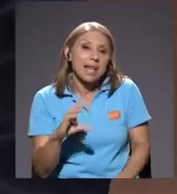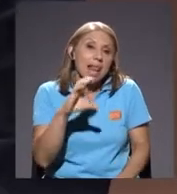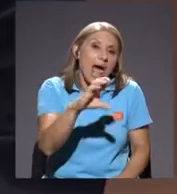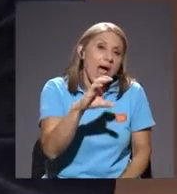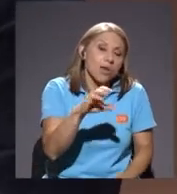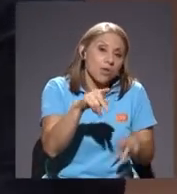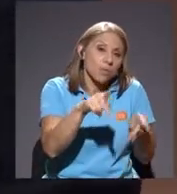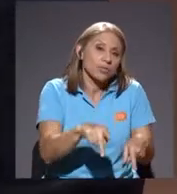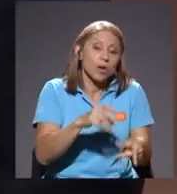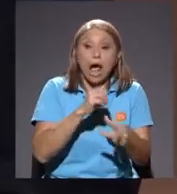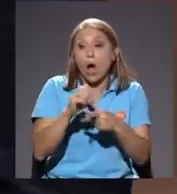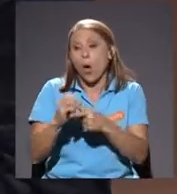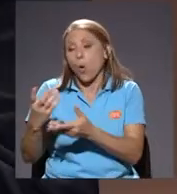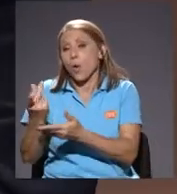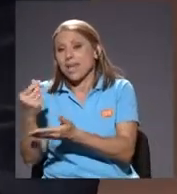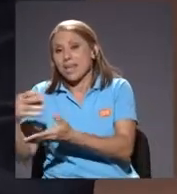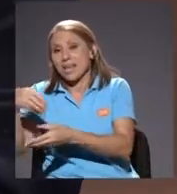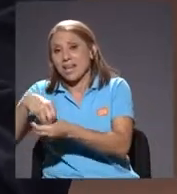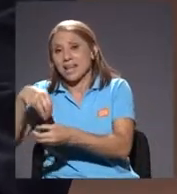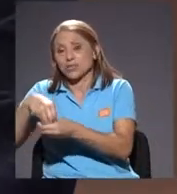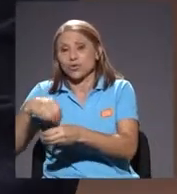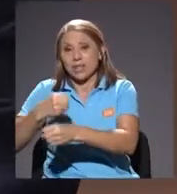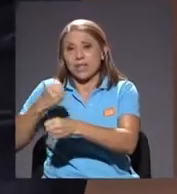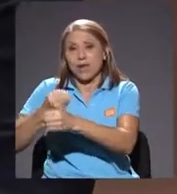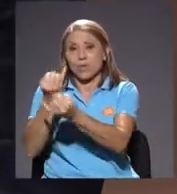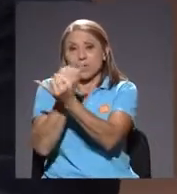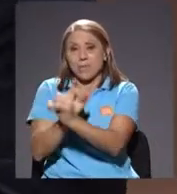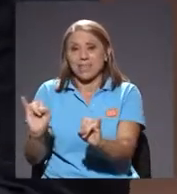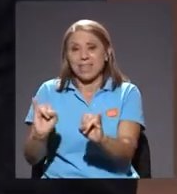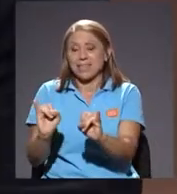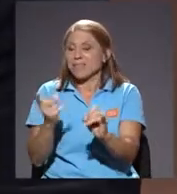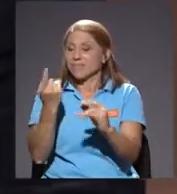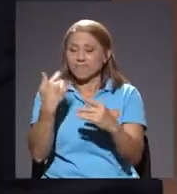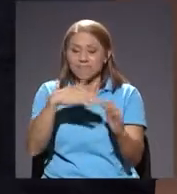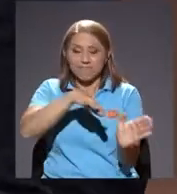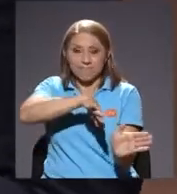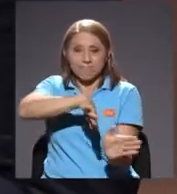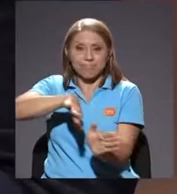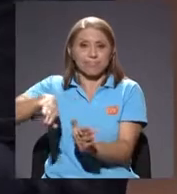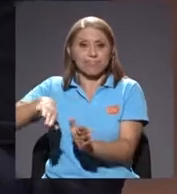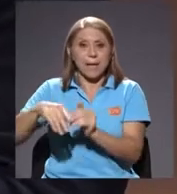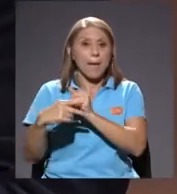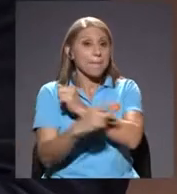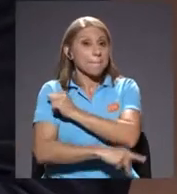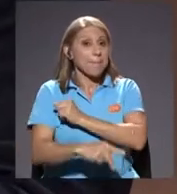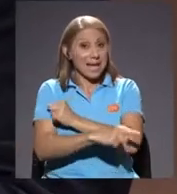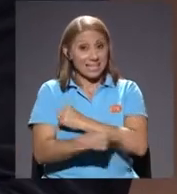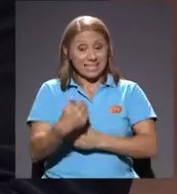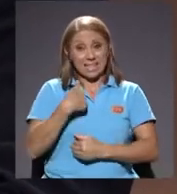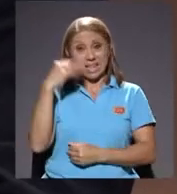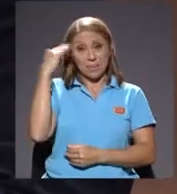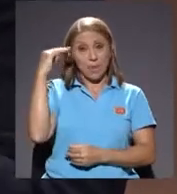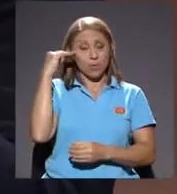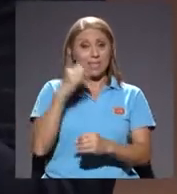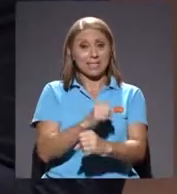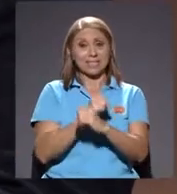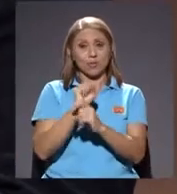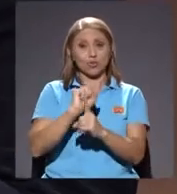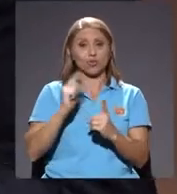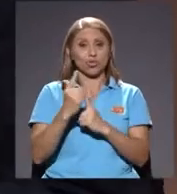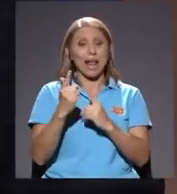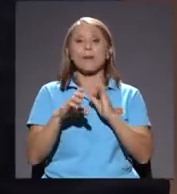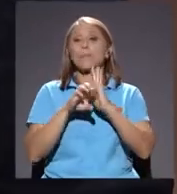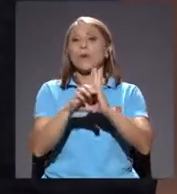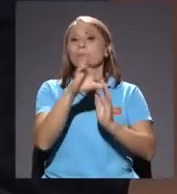comienza a dejarse de lado y países que están en un estado de madurez de seguro social como el nuestro ya comienzan a